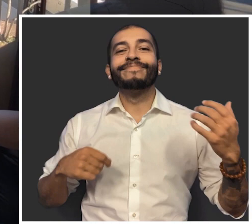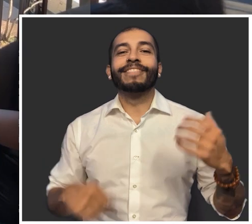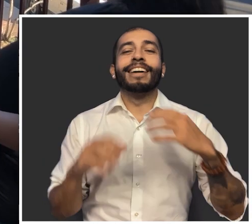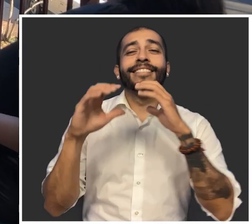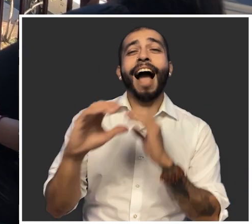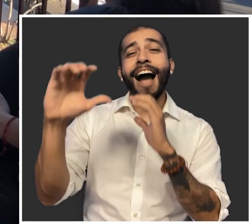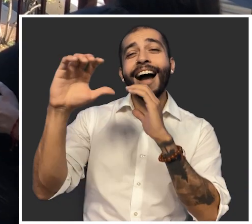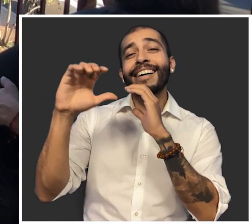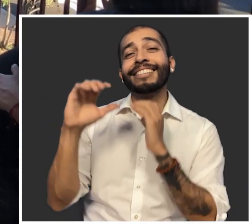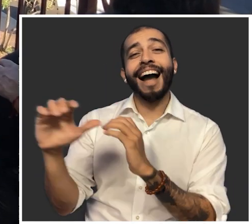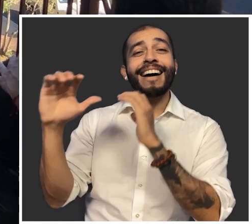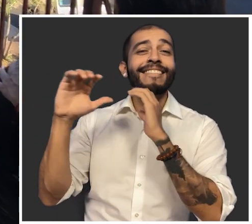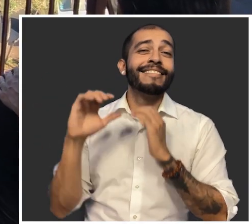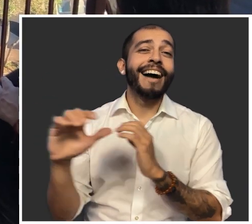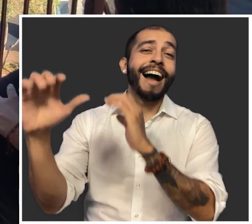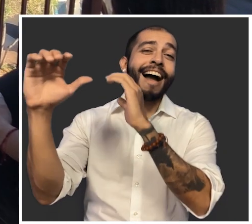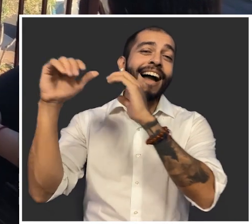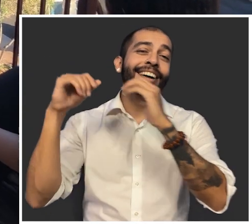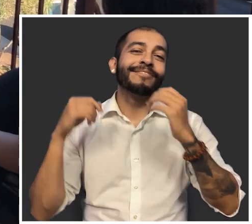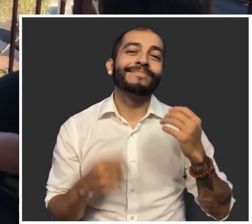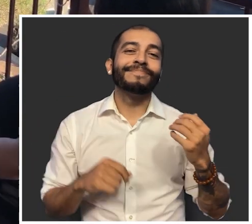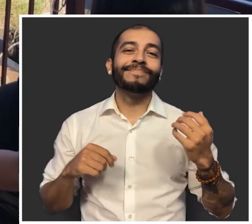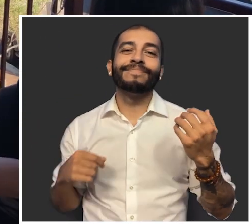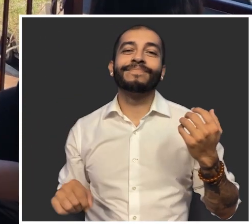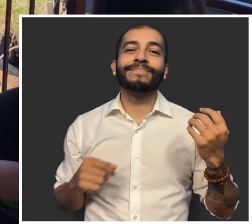Amalia canta y toca la guitarra para un pequeño grupo sentado.